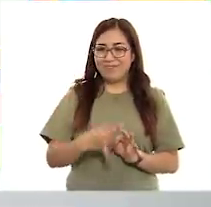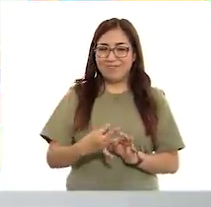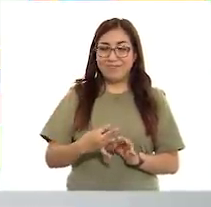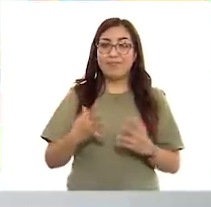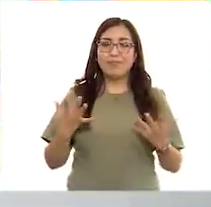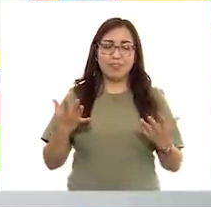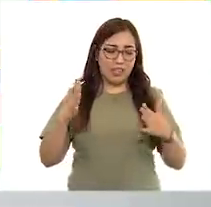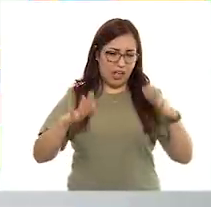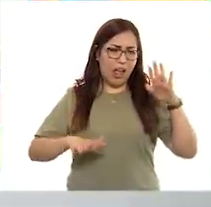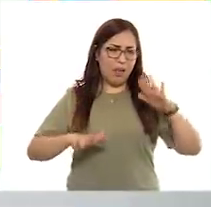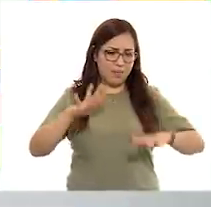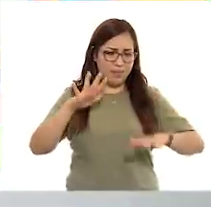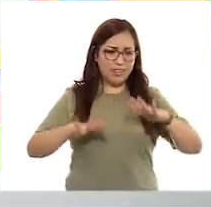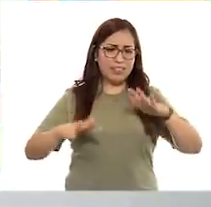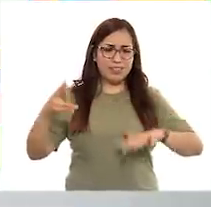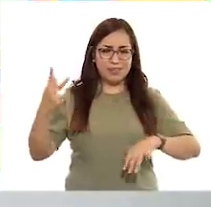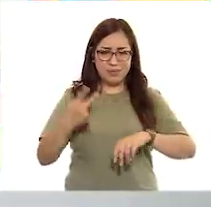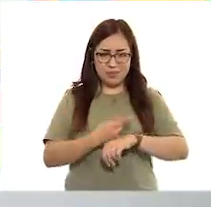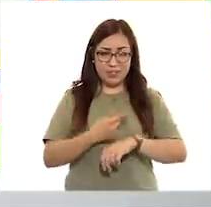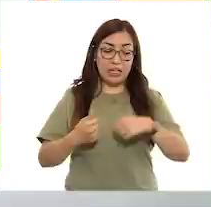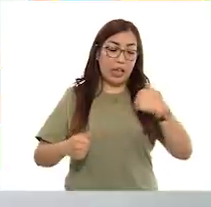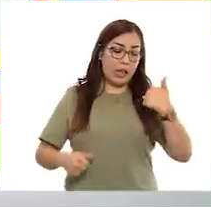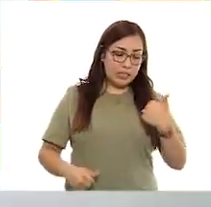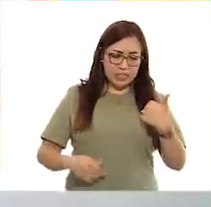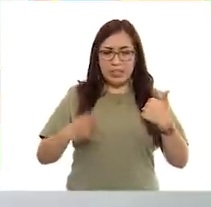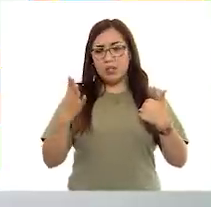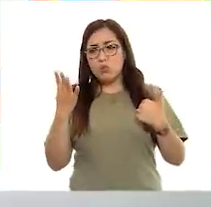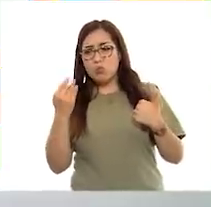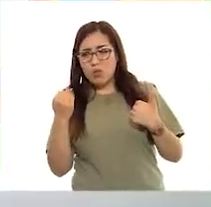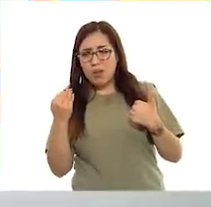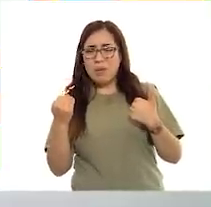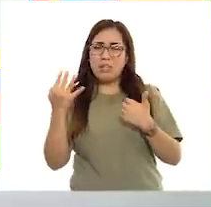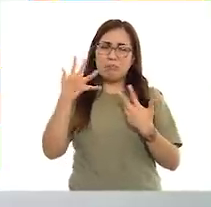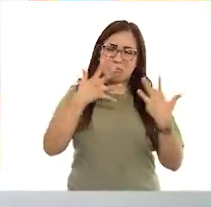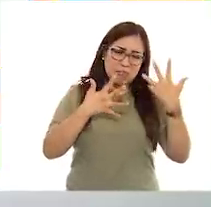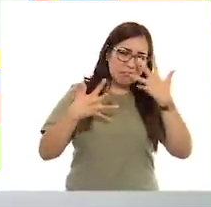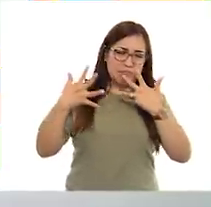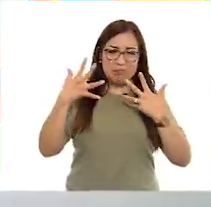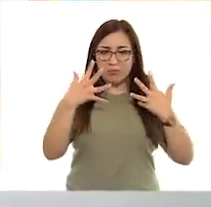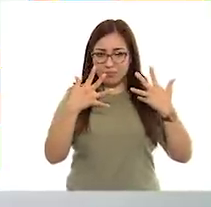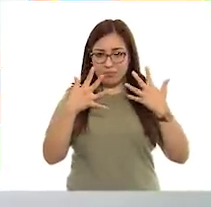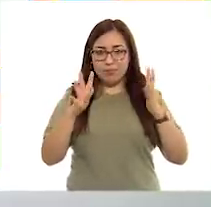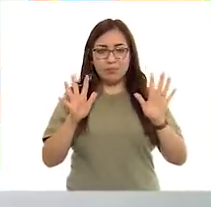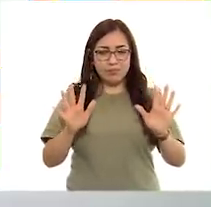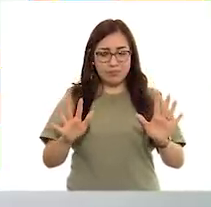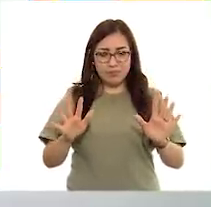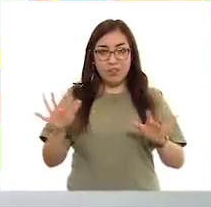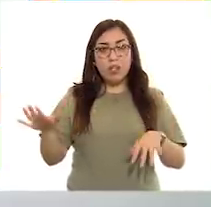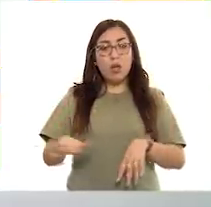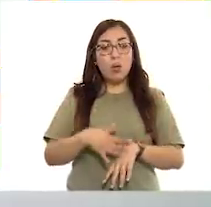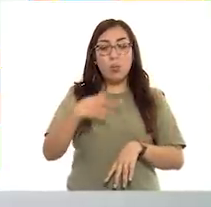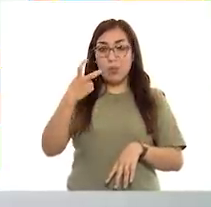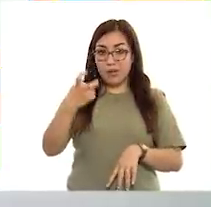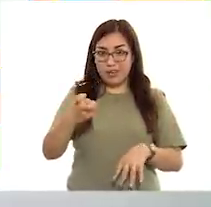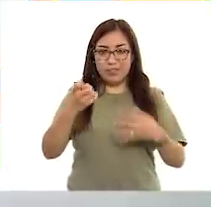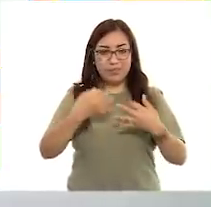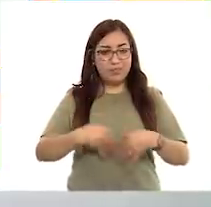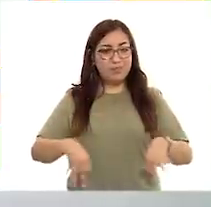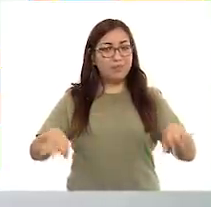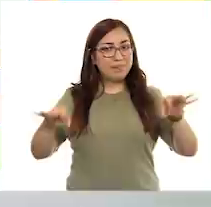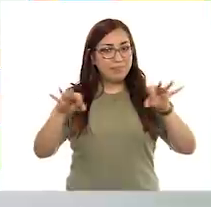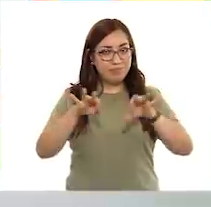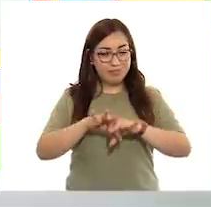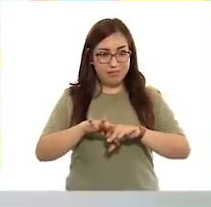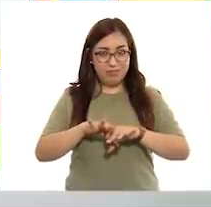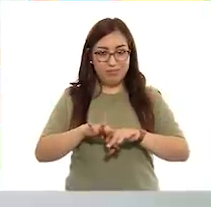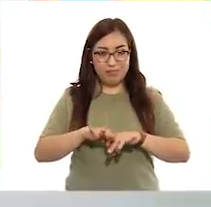Suele suceder que confundamos algunos números cuando los vemos y también cuando los registramos. Por eso es importante